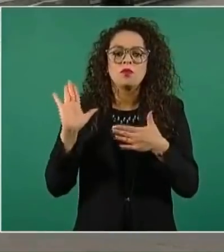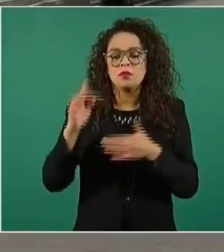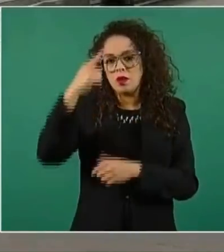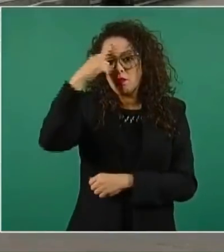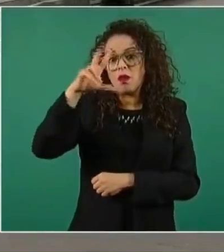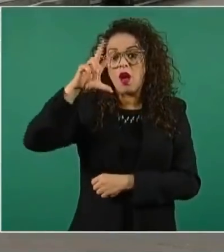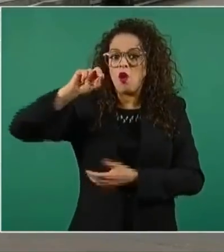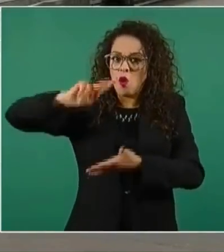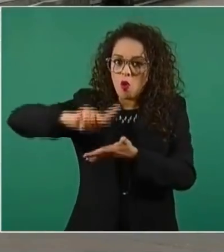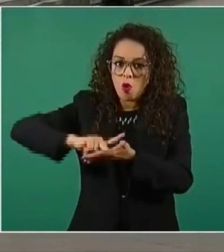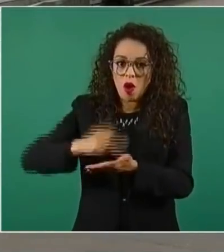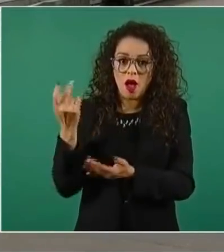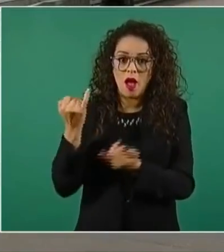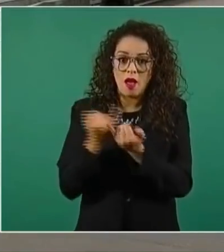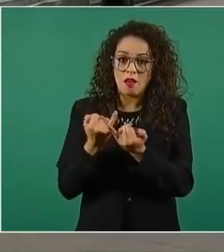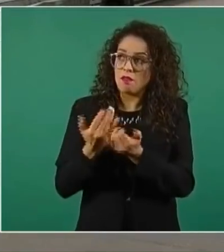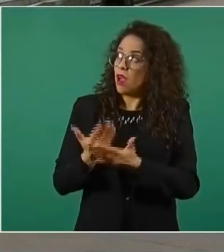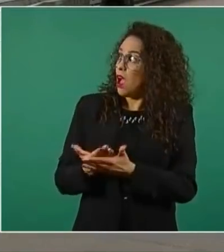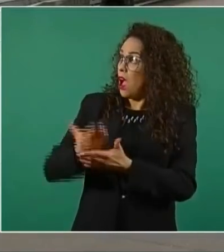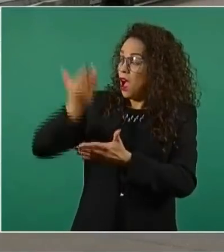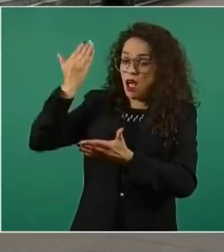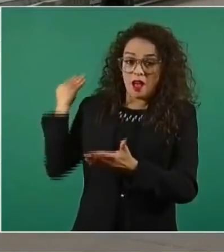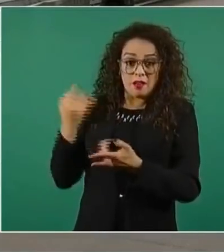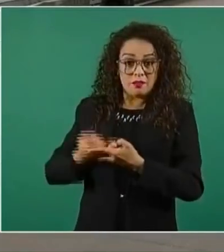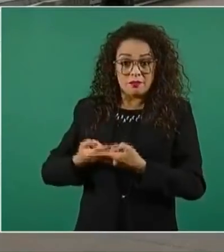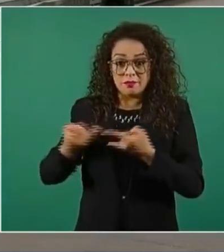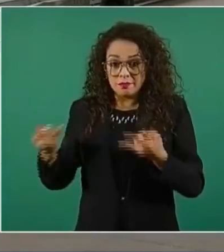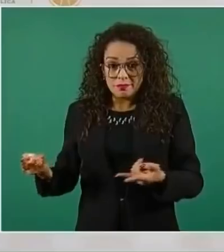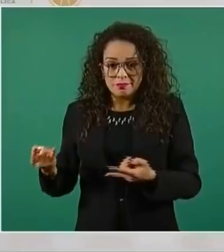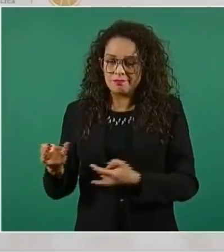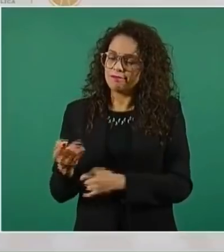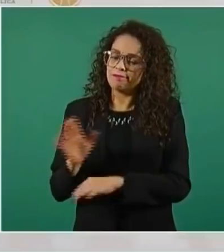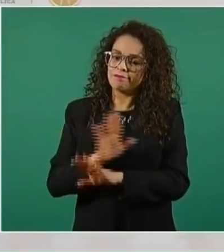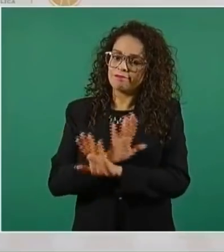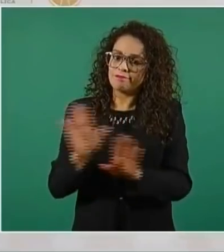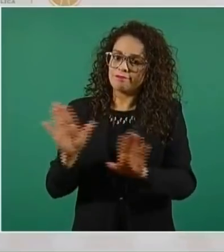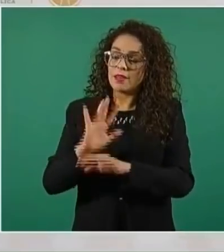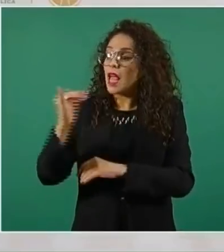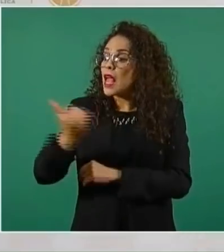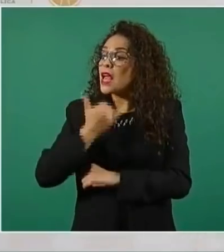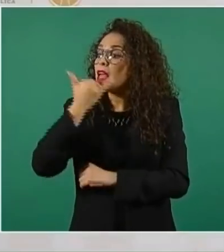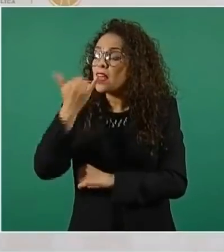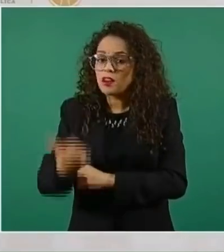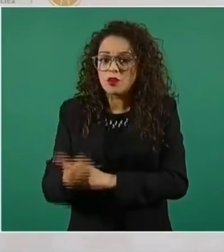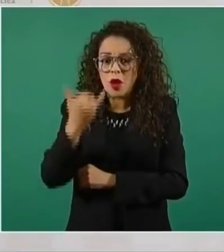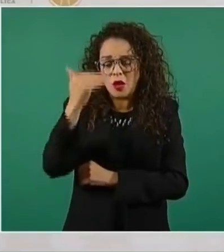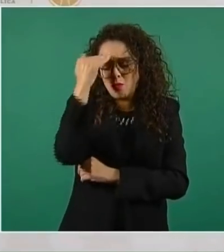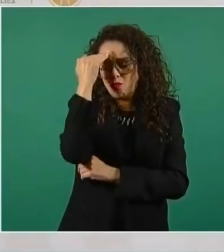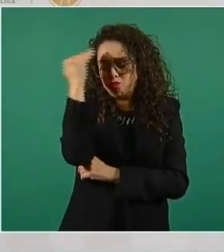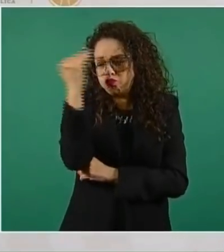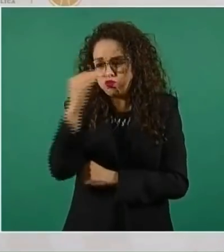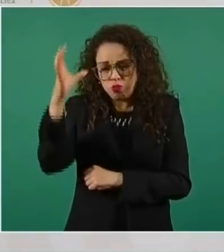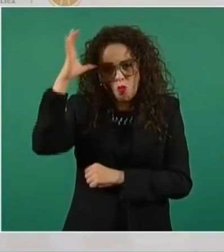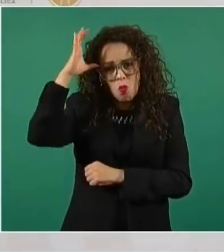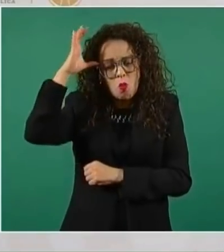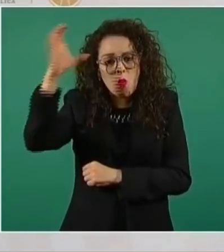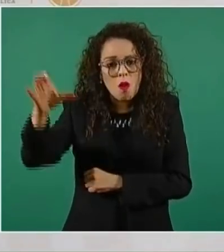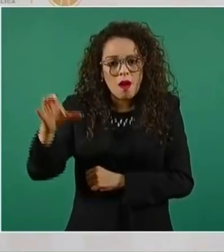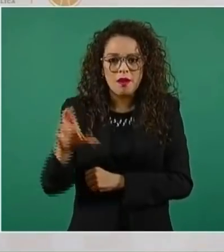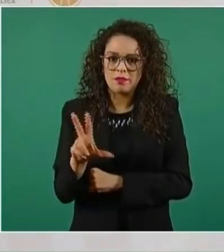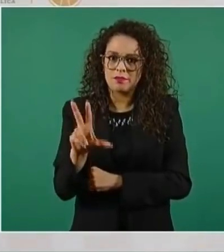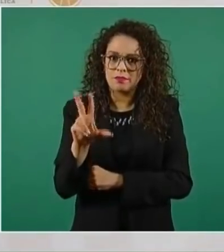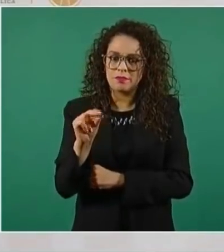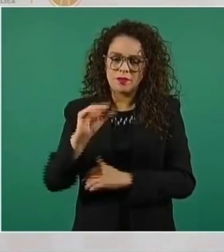repetición, de no repetir los mismos errores y horrores.